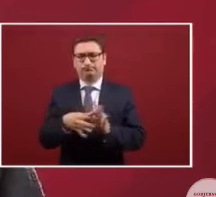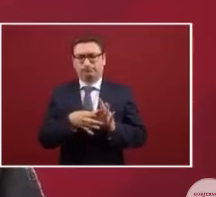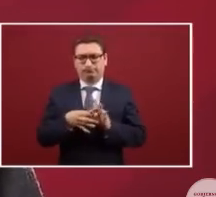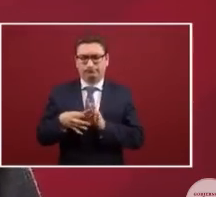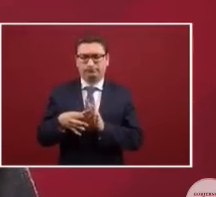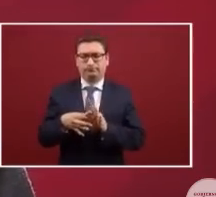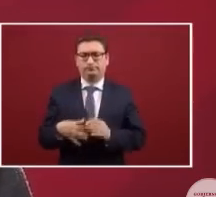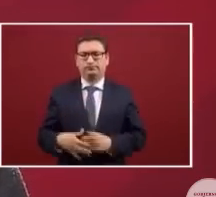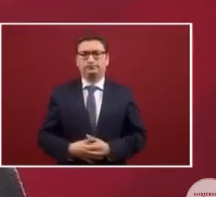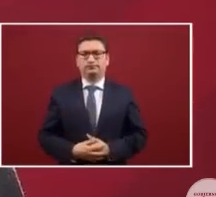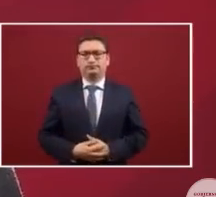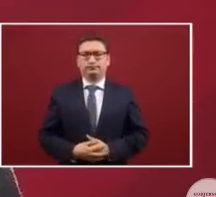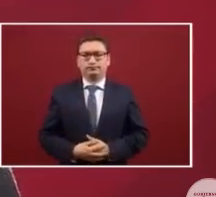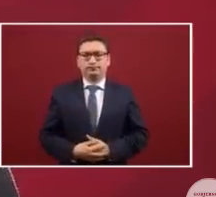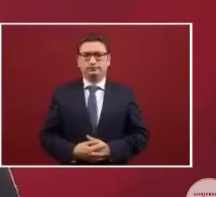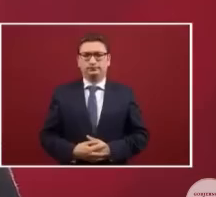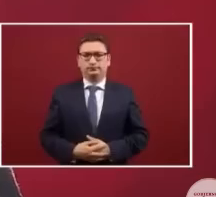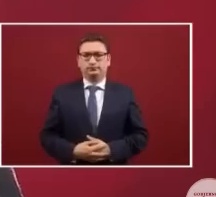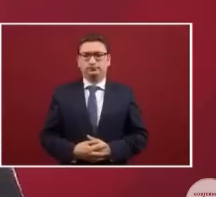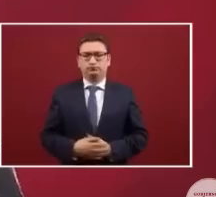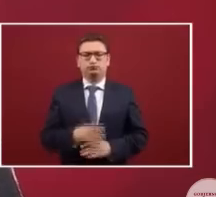para